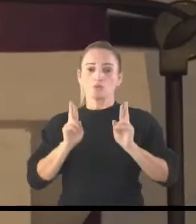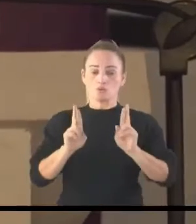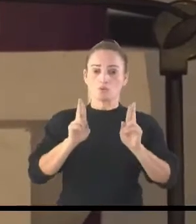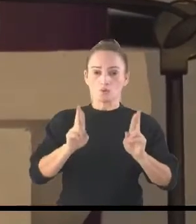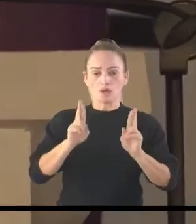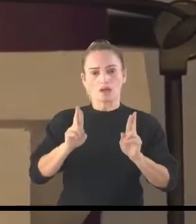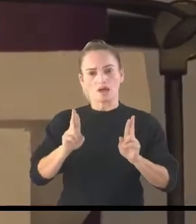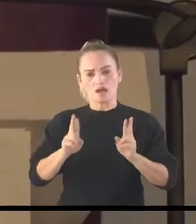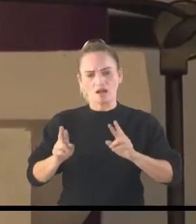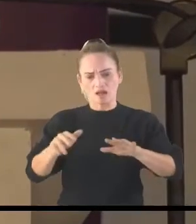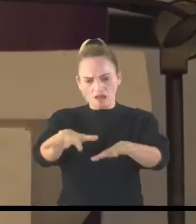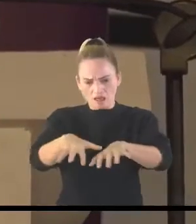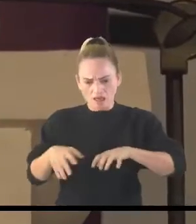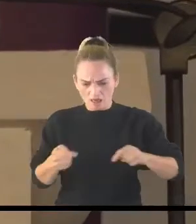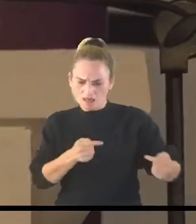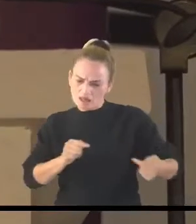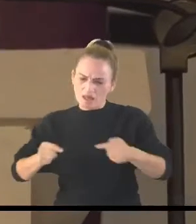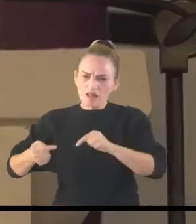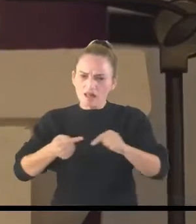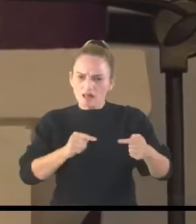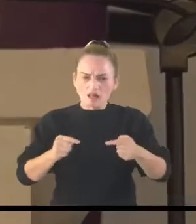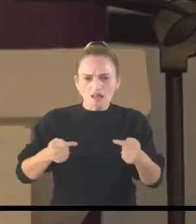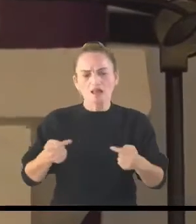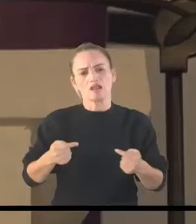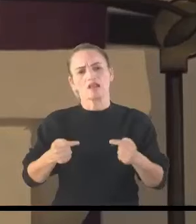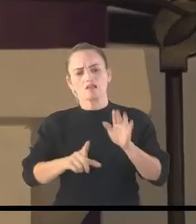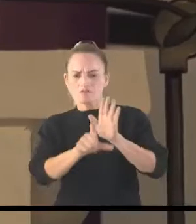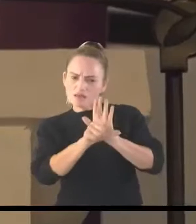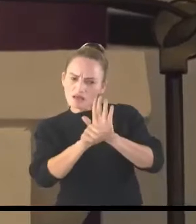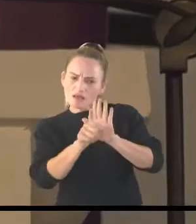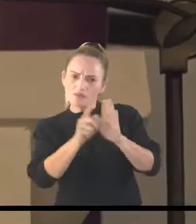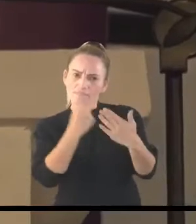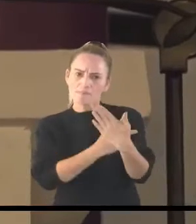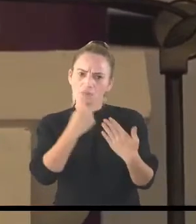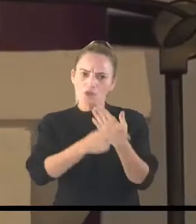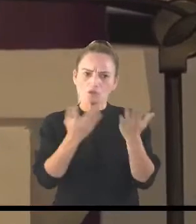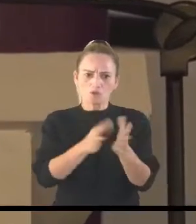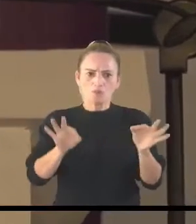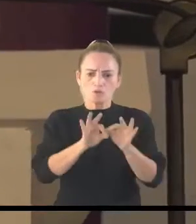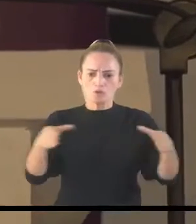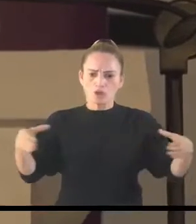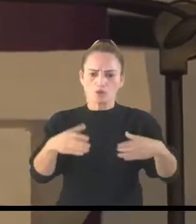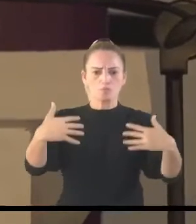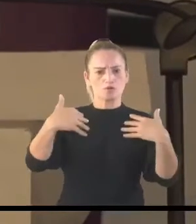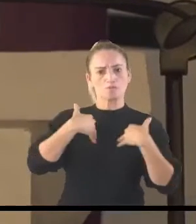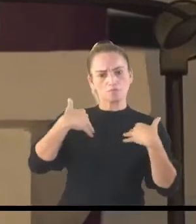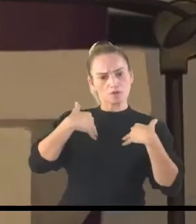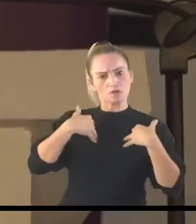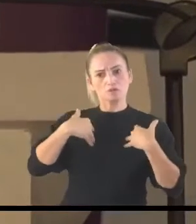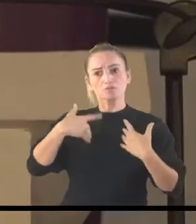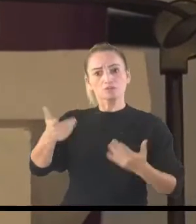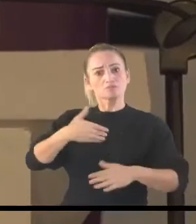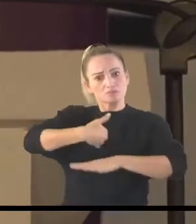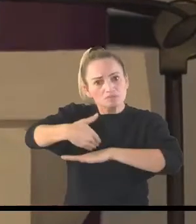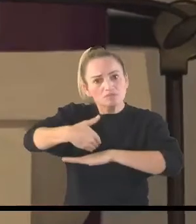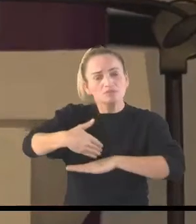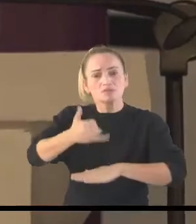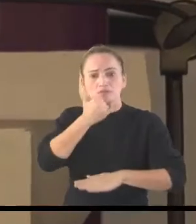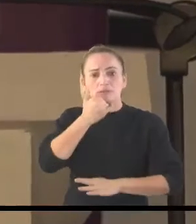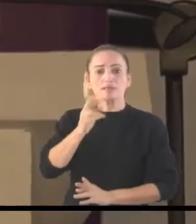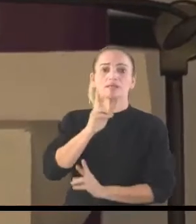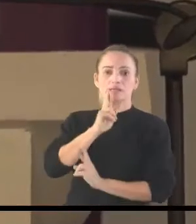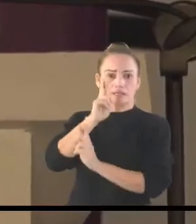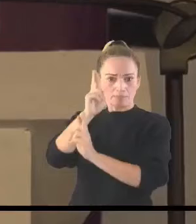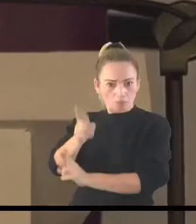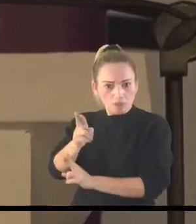poder dar la discusión sobre las nuevas fuentes de financiación, para que las víctimas se les responda efectivamente